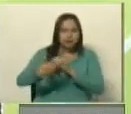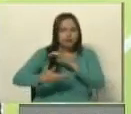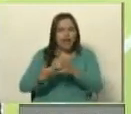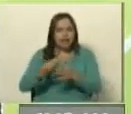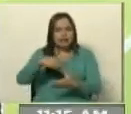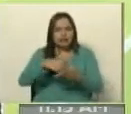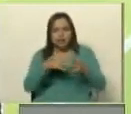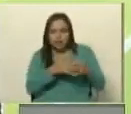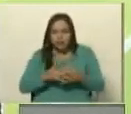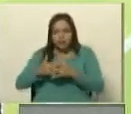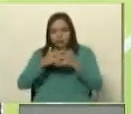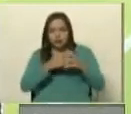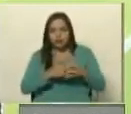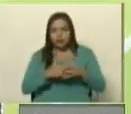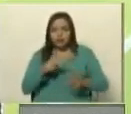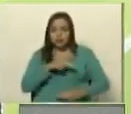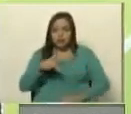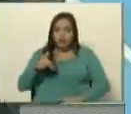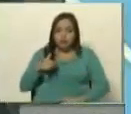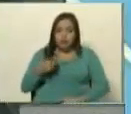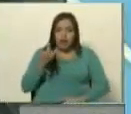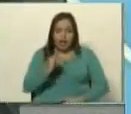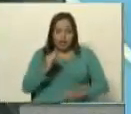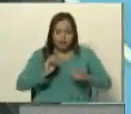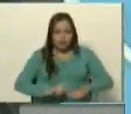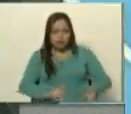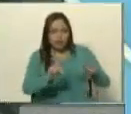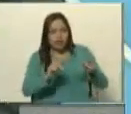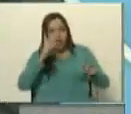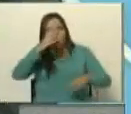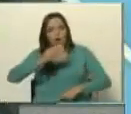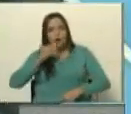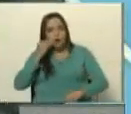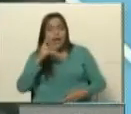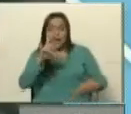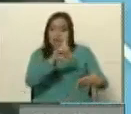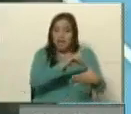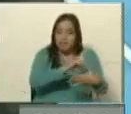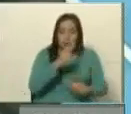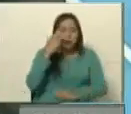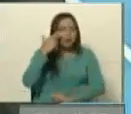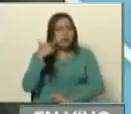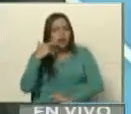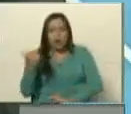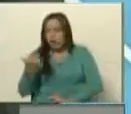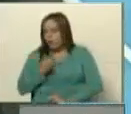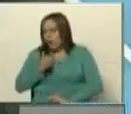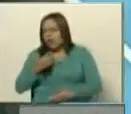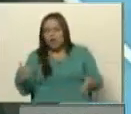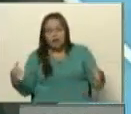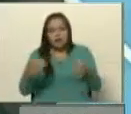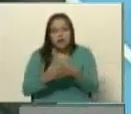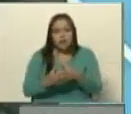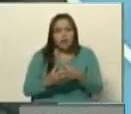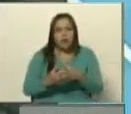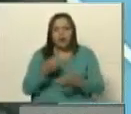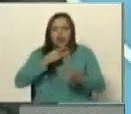Unidos, hemos creado un espacio donde los jóvenes, sean latinos, sean negros, sean de cualquier grupo étnico,